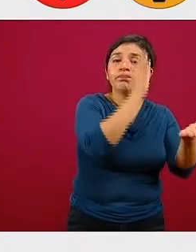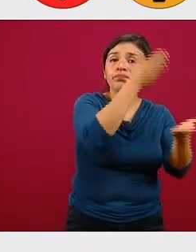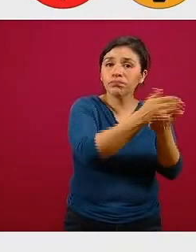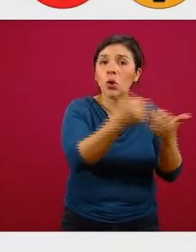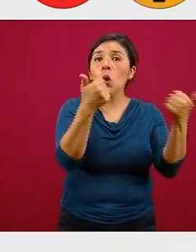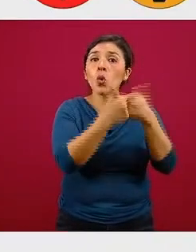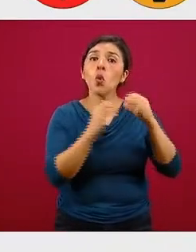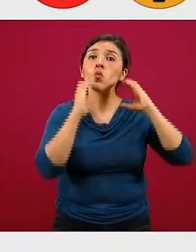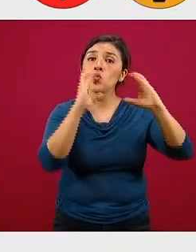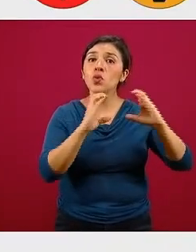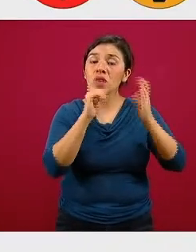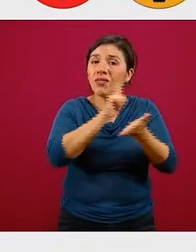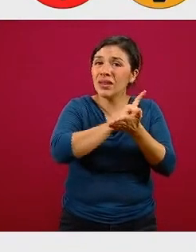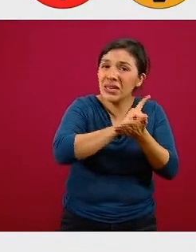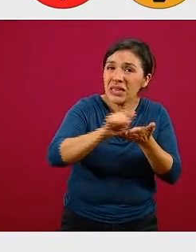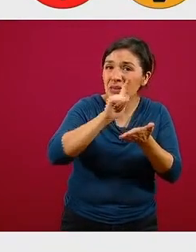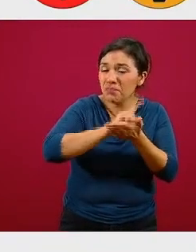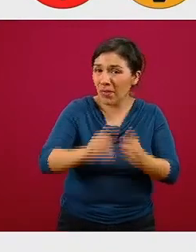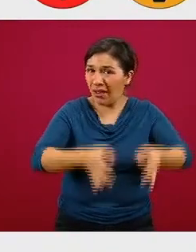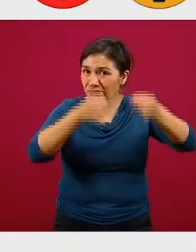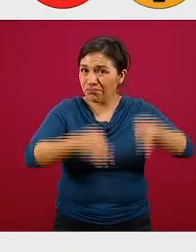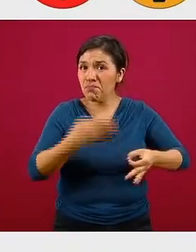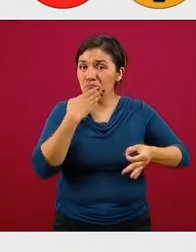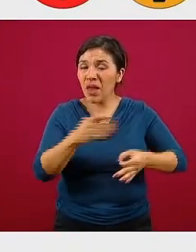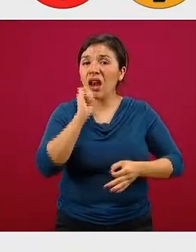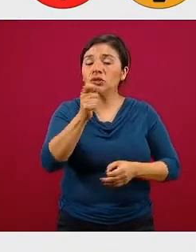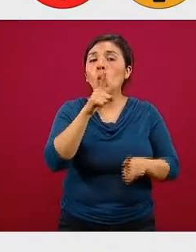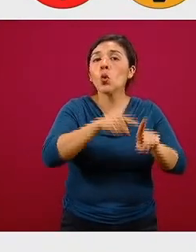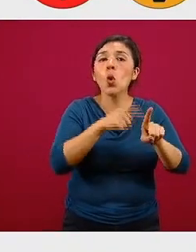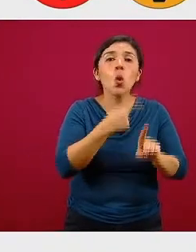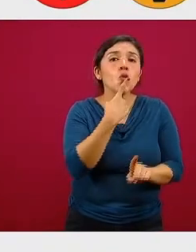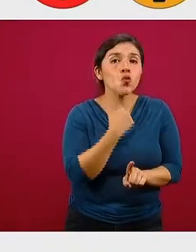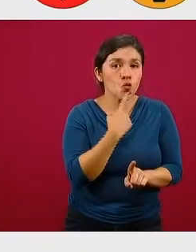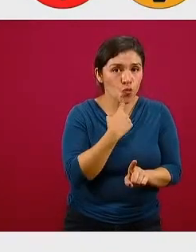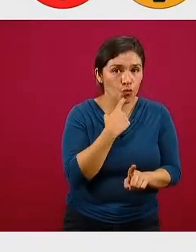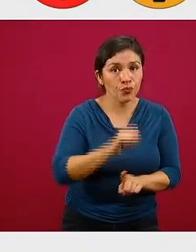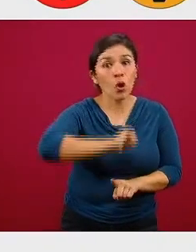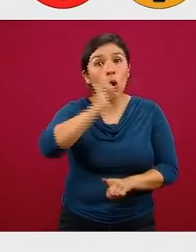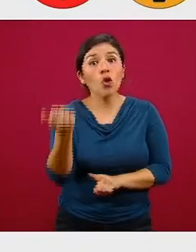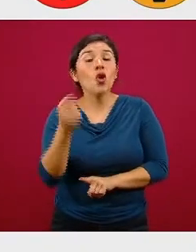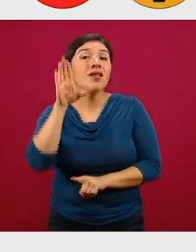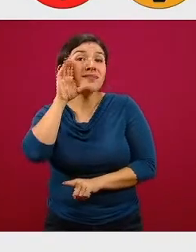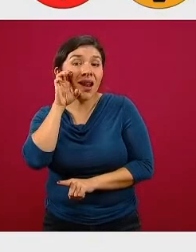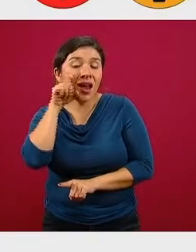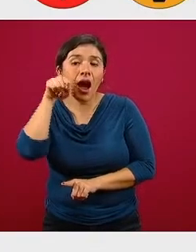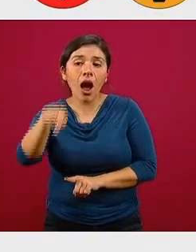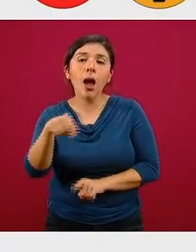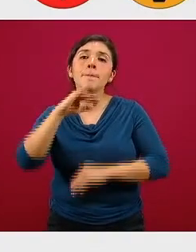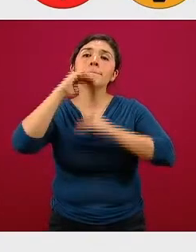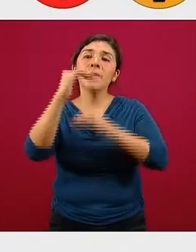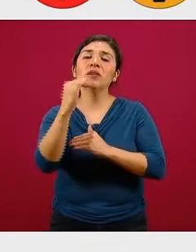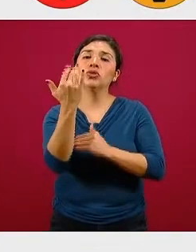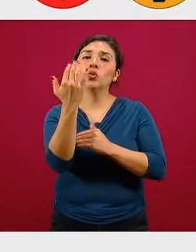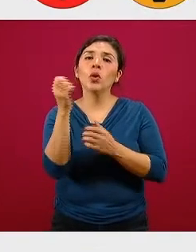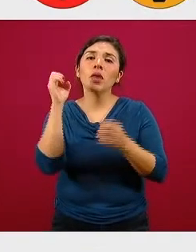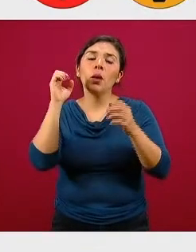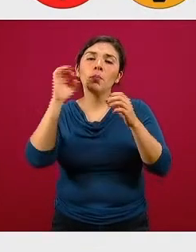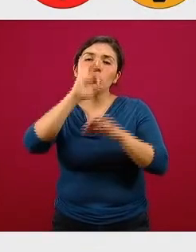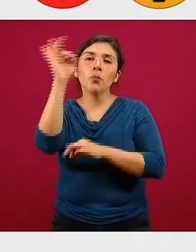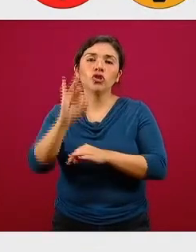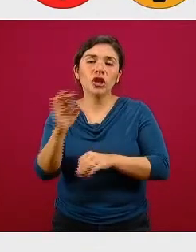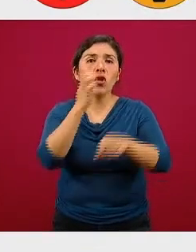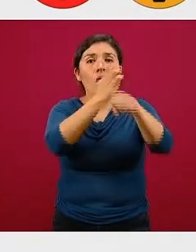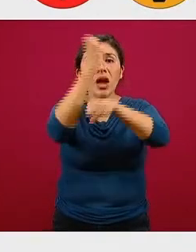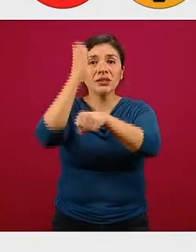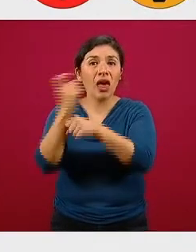bien establecido en los lugares en donde tengan semáforo rojo y con un 50% de aforo en los